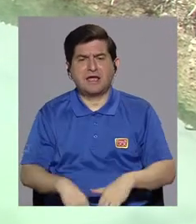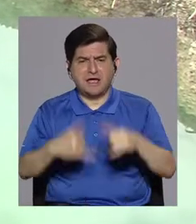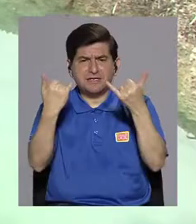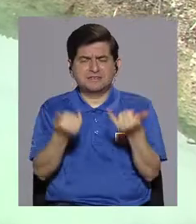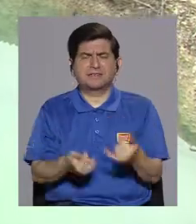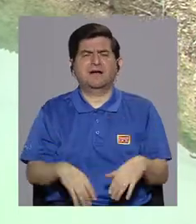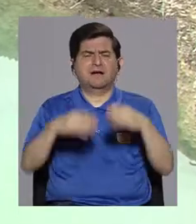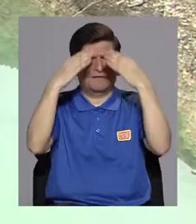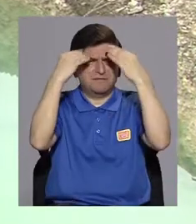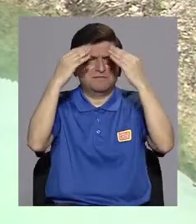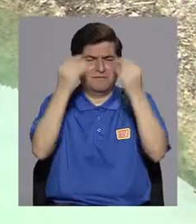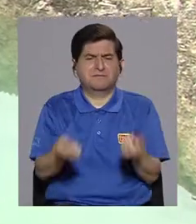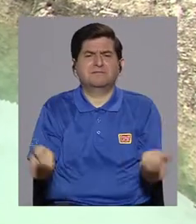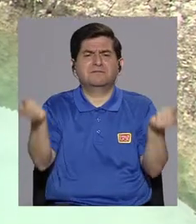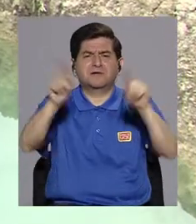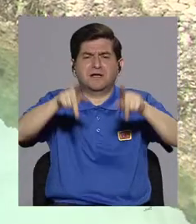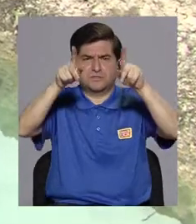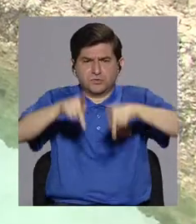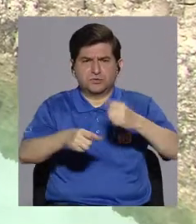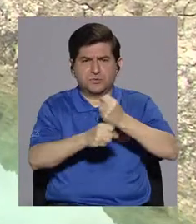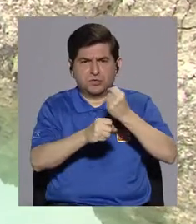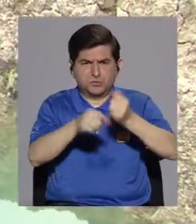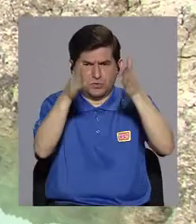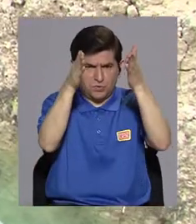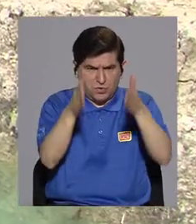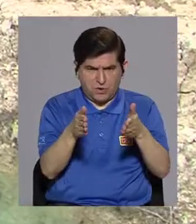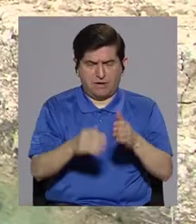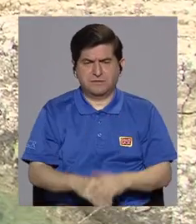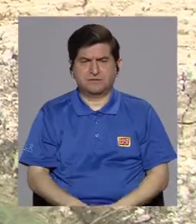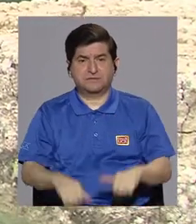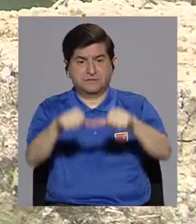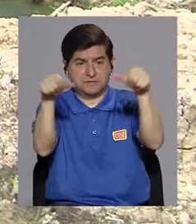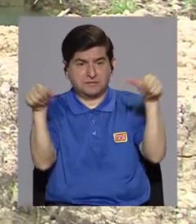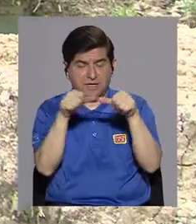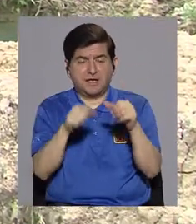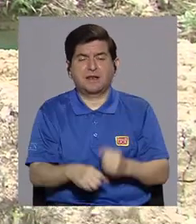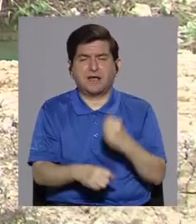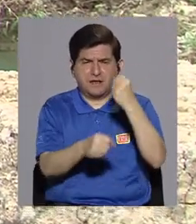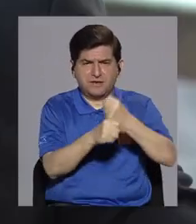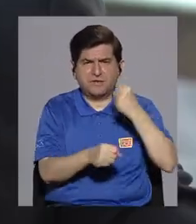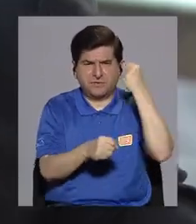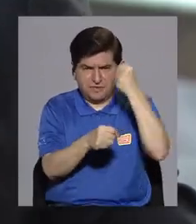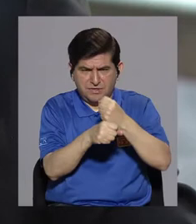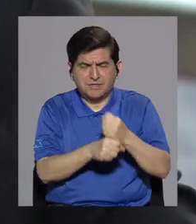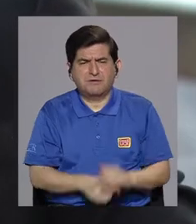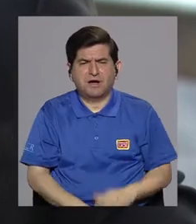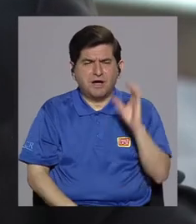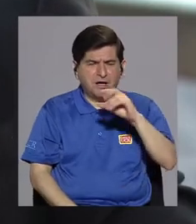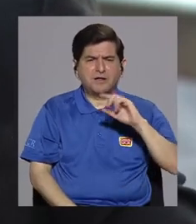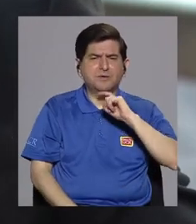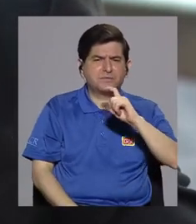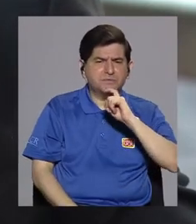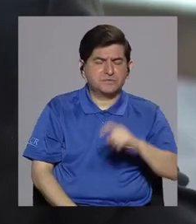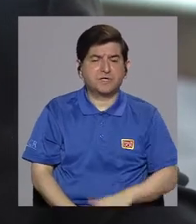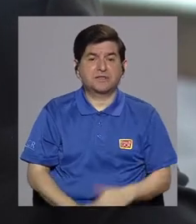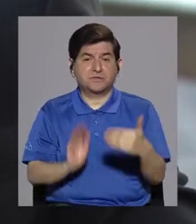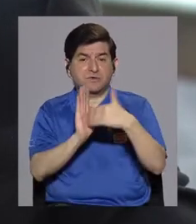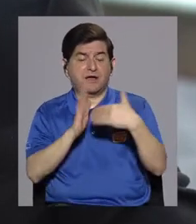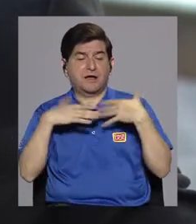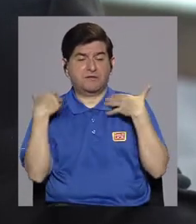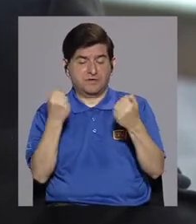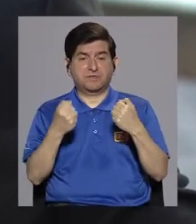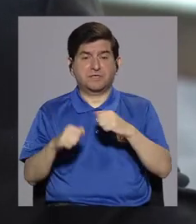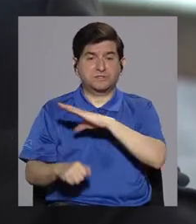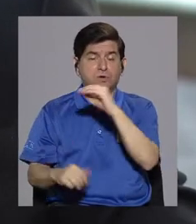reportado muchos casos de personas trabajadoras en el área de minas con daños a la salud, pero también en